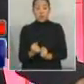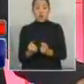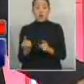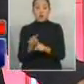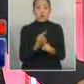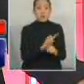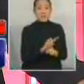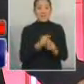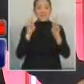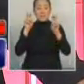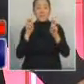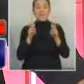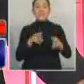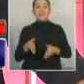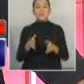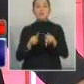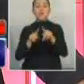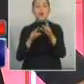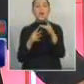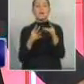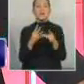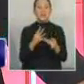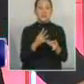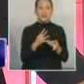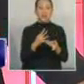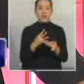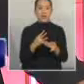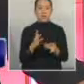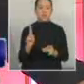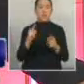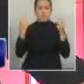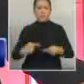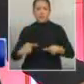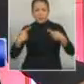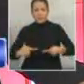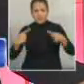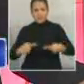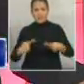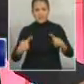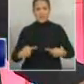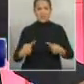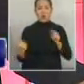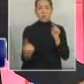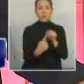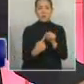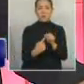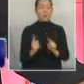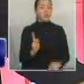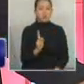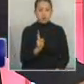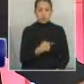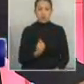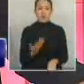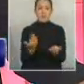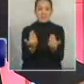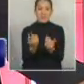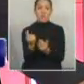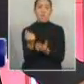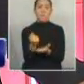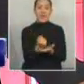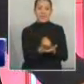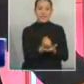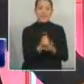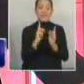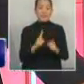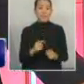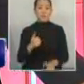sobre caminos. Uh-huh. Pero no un debate sobre objetivos. Es decir, necesitamos los recursos para cumplir